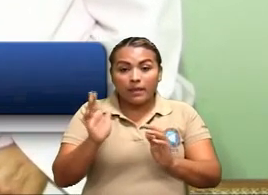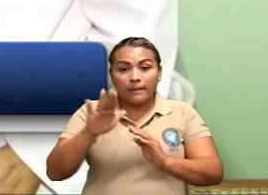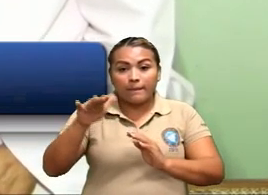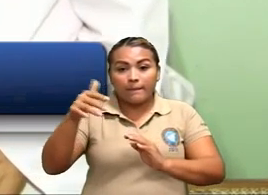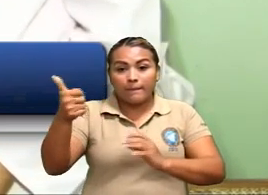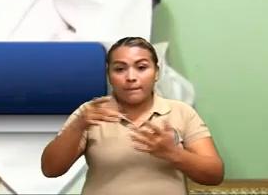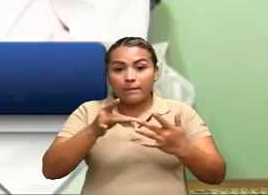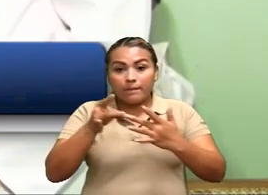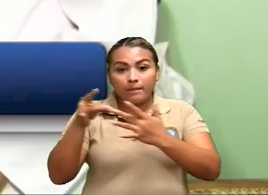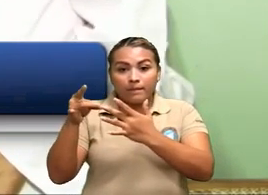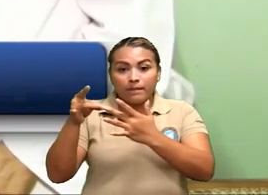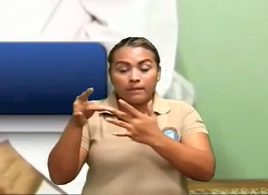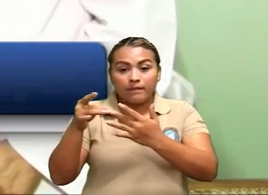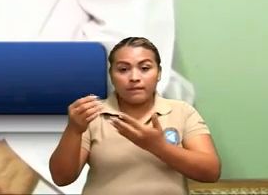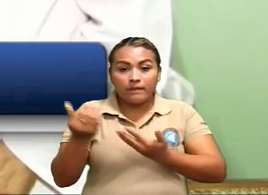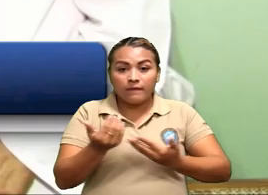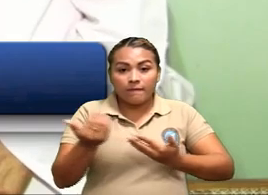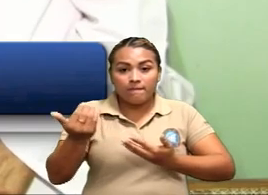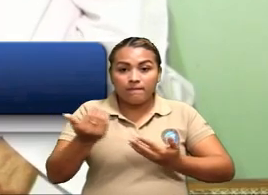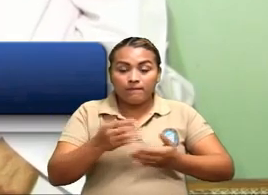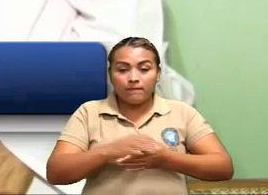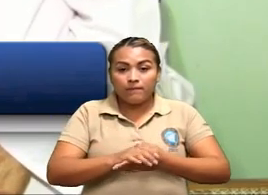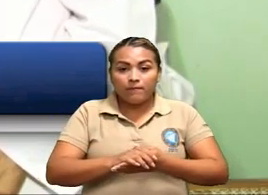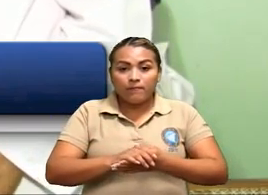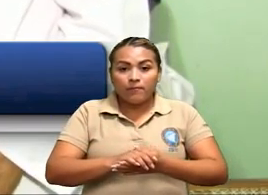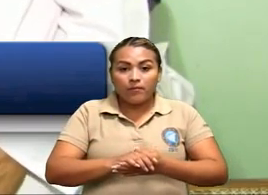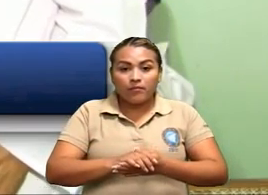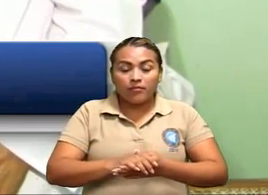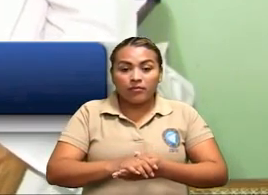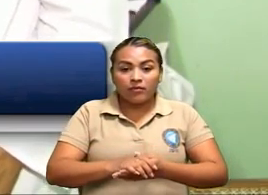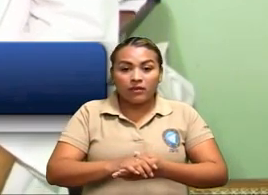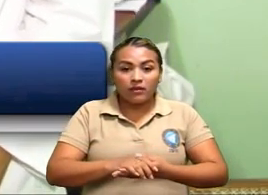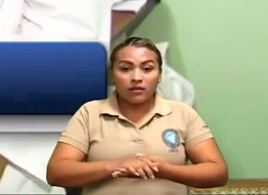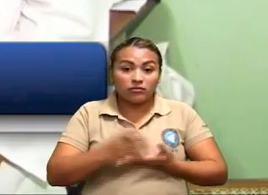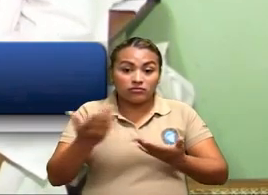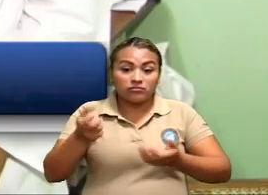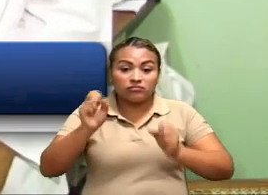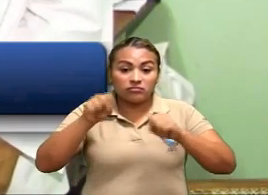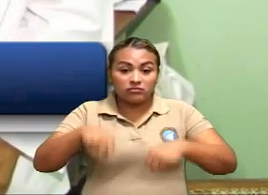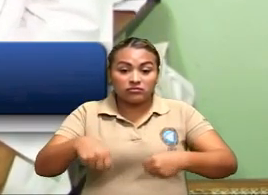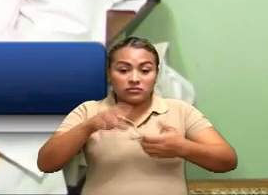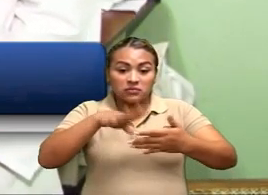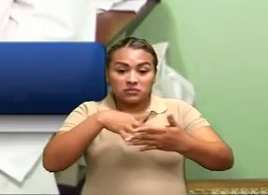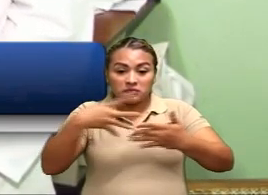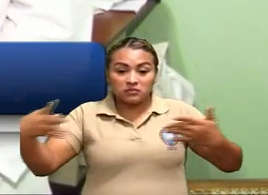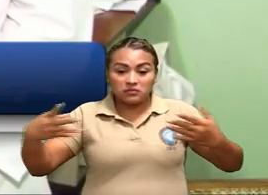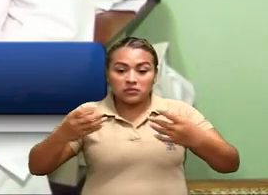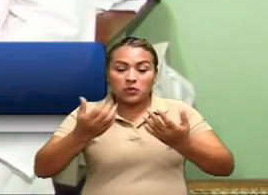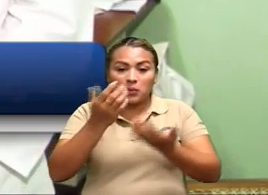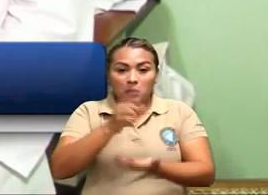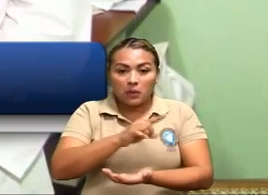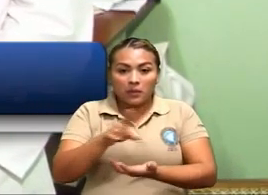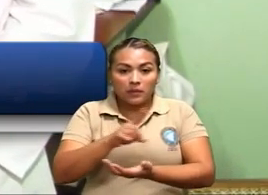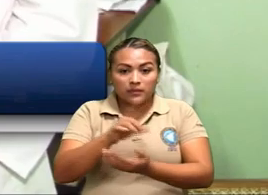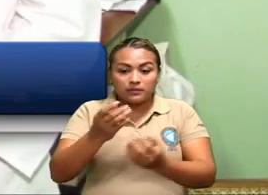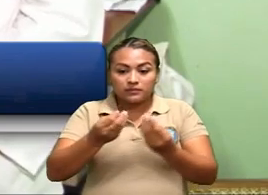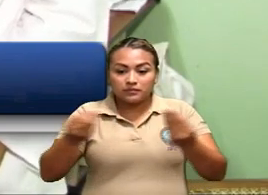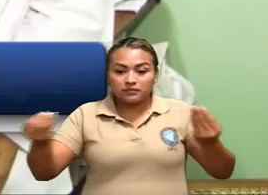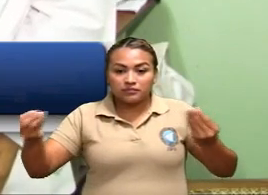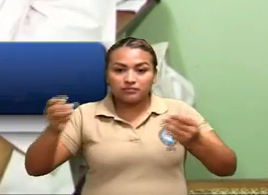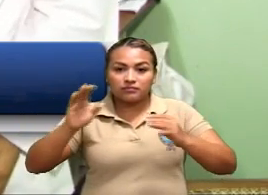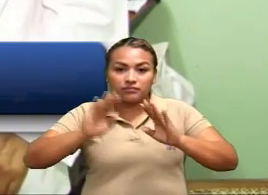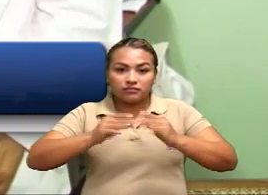de recién nacido hasta los 5 años. Hay una tablita especial para sacarles su peso y su talla, ¿verdad? No es con el índice de masa hasta